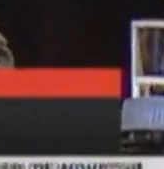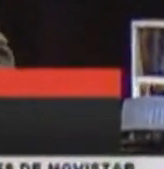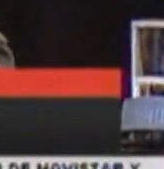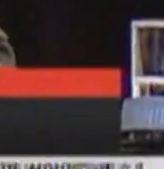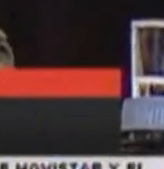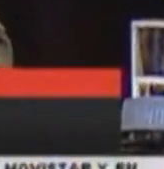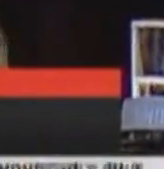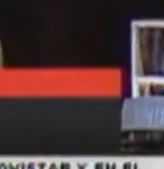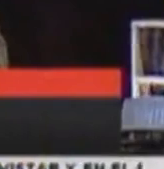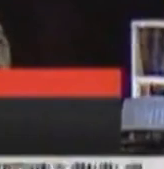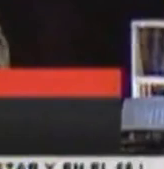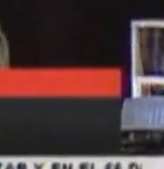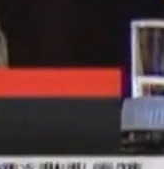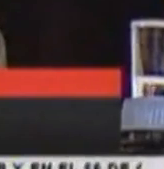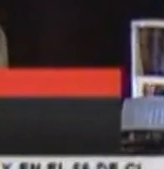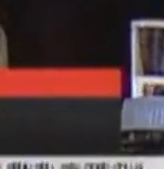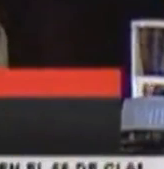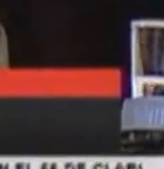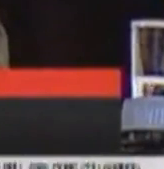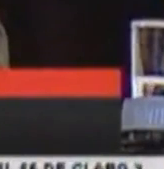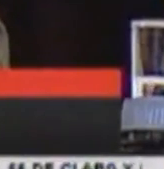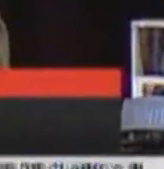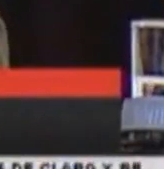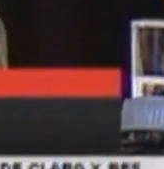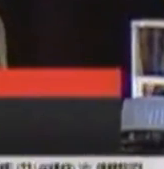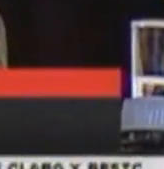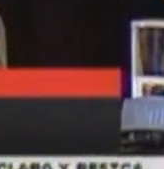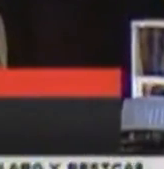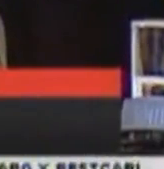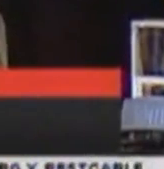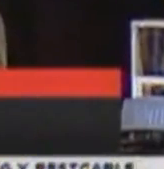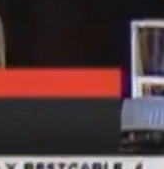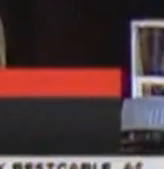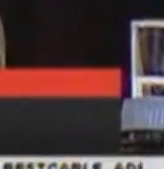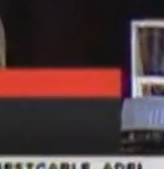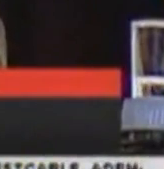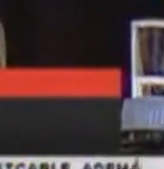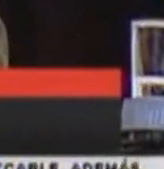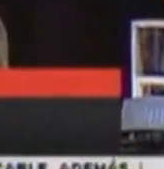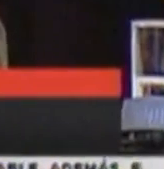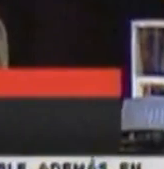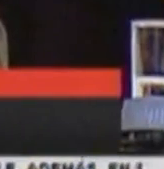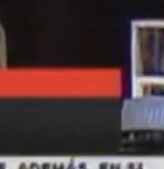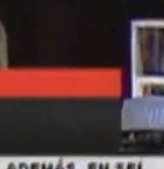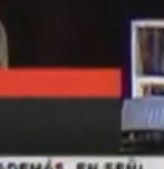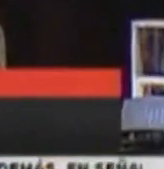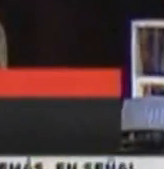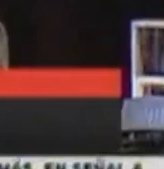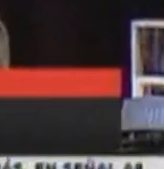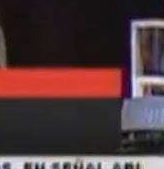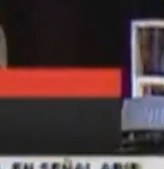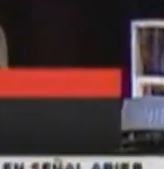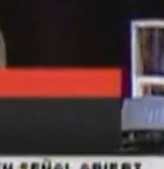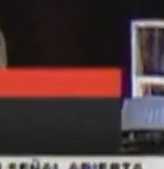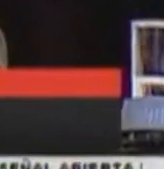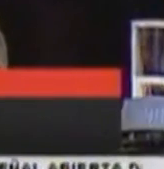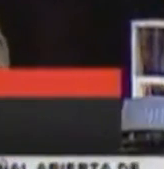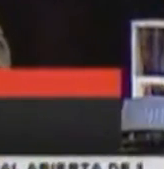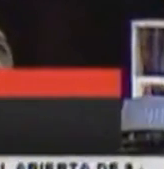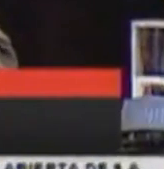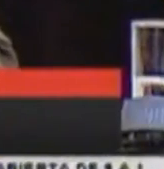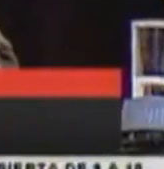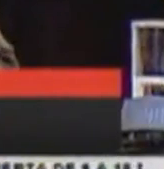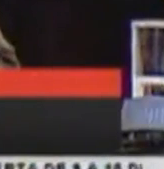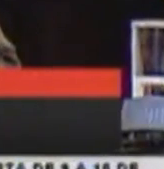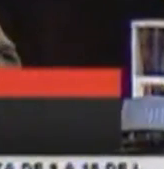nuestros sectores, pero lo mismo se repite en los gobiernos regionales, está fraccionado por pseudo sector, cuando la realidad